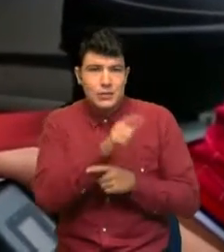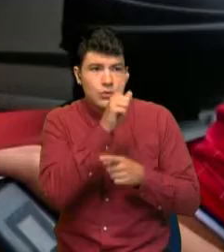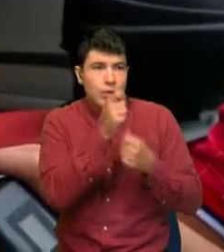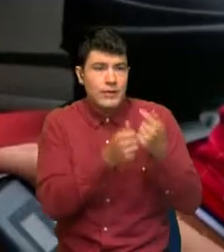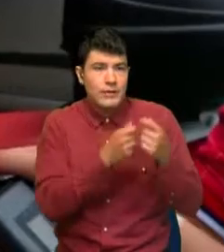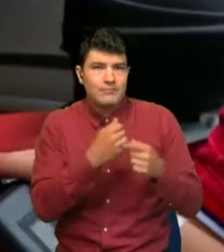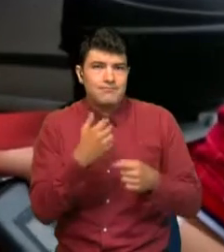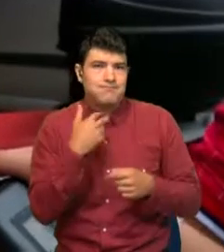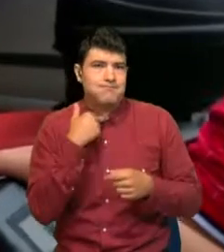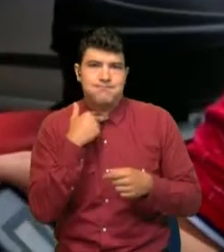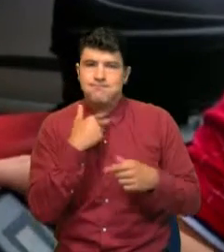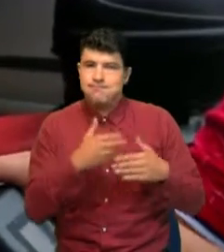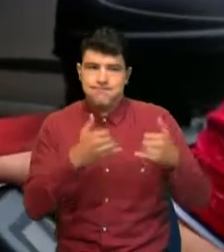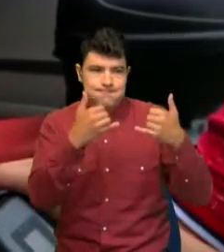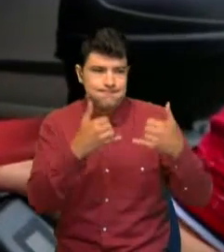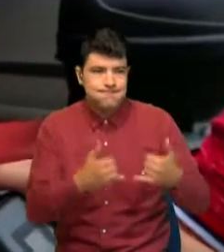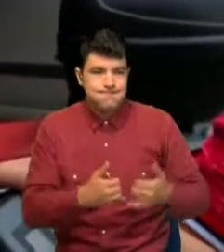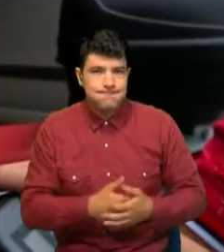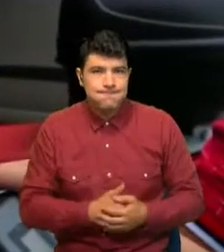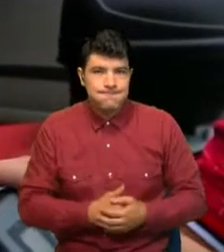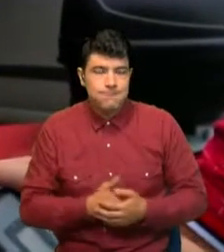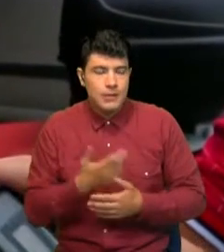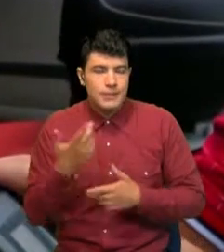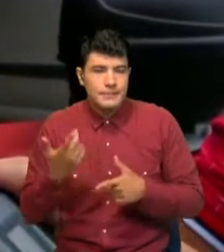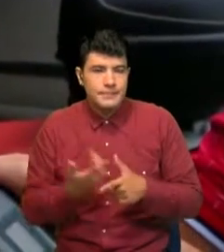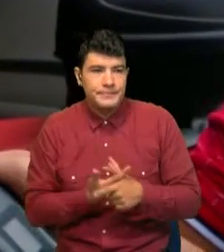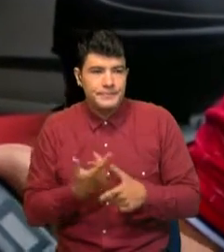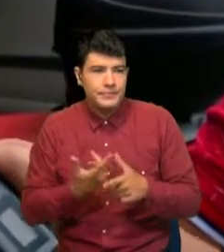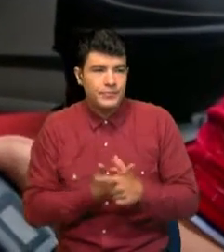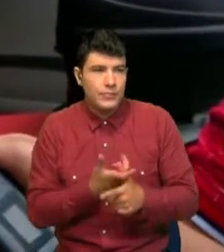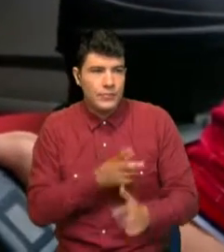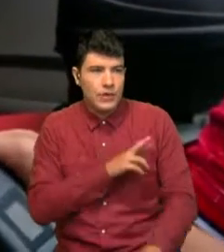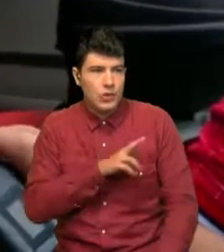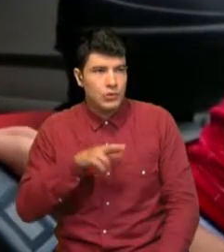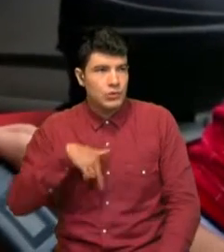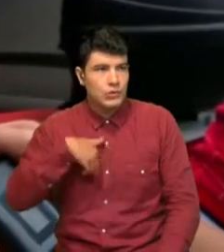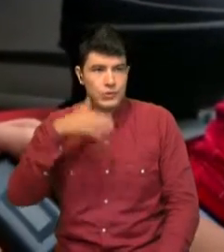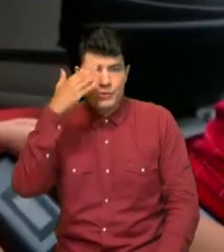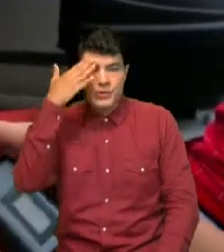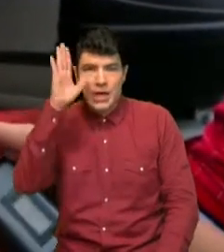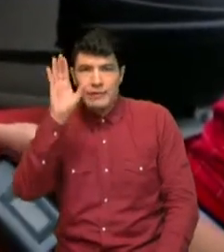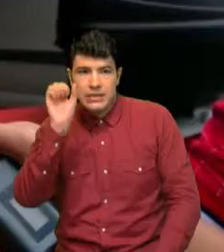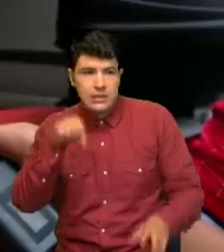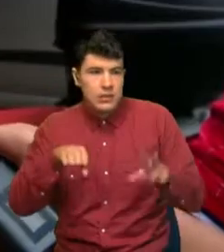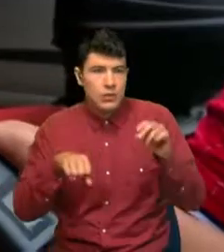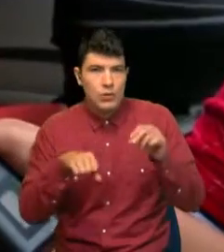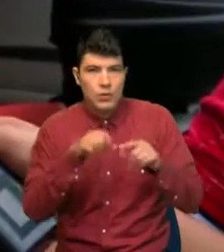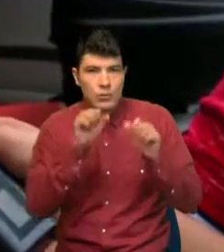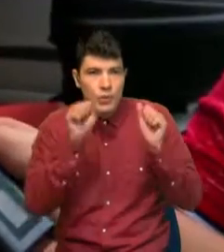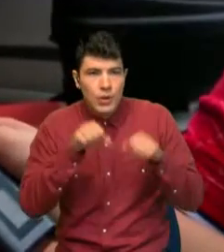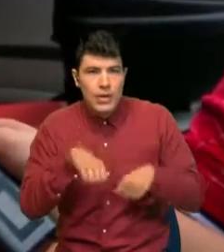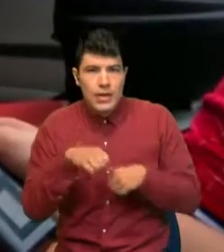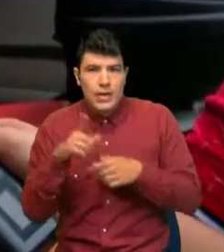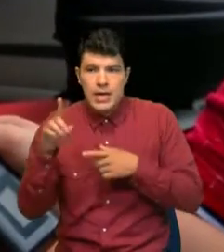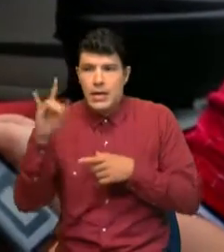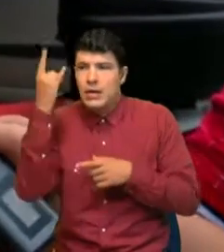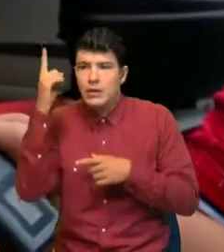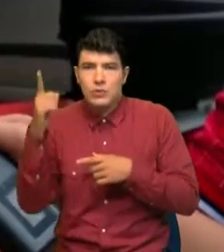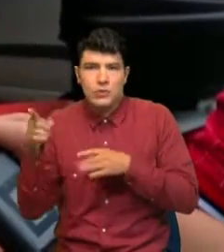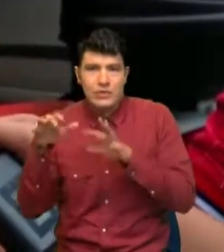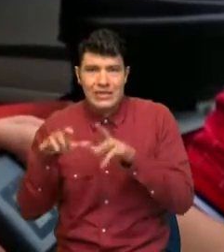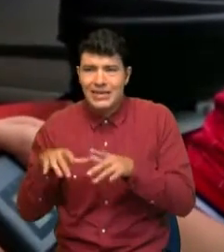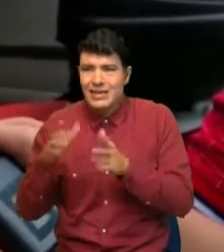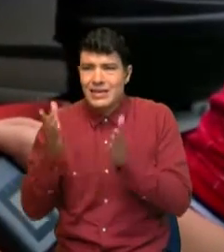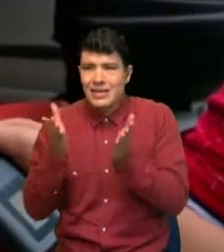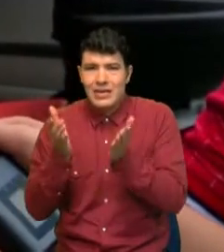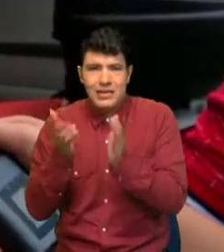limitados entonces no sabemos si se haya posibilidades de un apoyo para participar